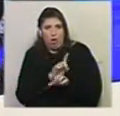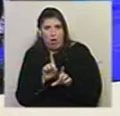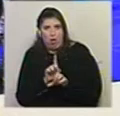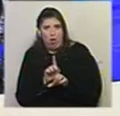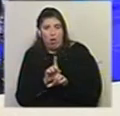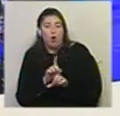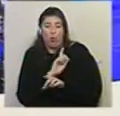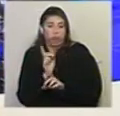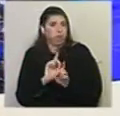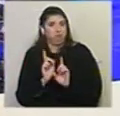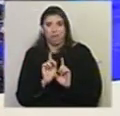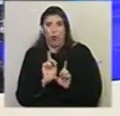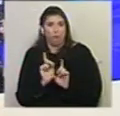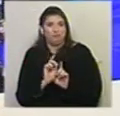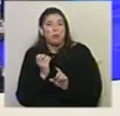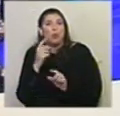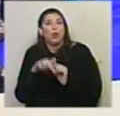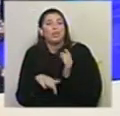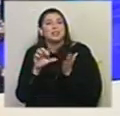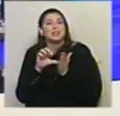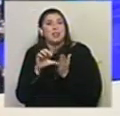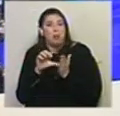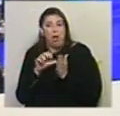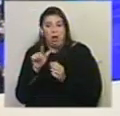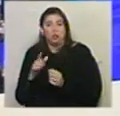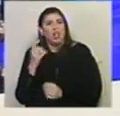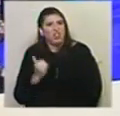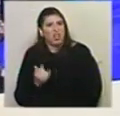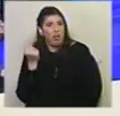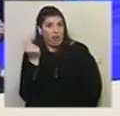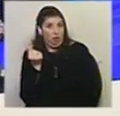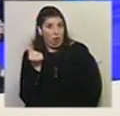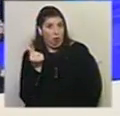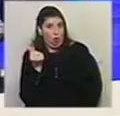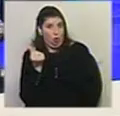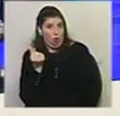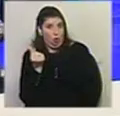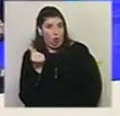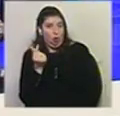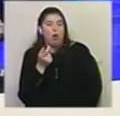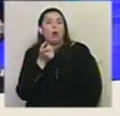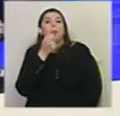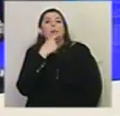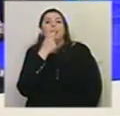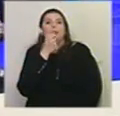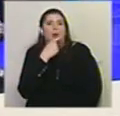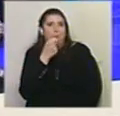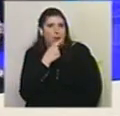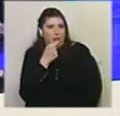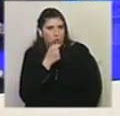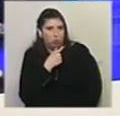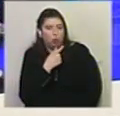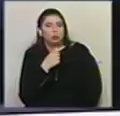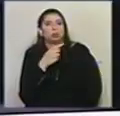tenés un sistema por el cual el que tiene dinero, el que tiene dinero, siempre hablando de medicamentos con evidencia, comparto lo que decía Hugo, si no